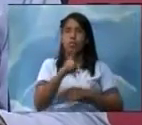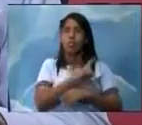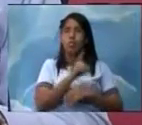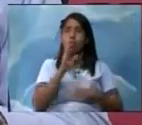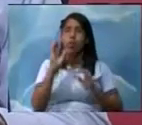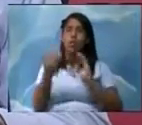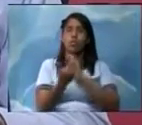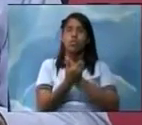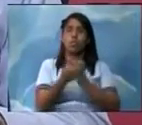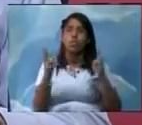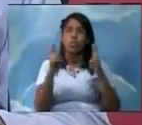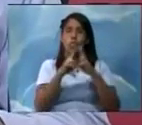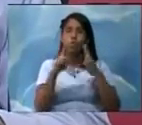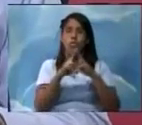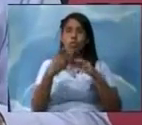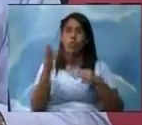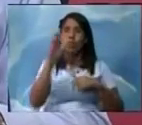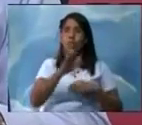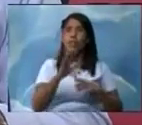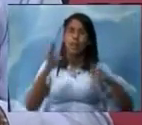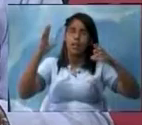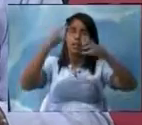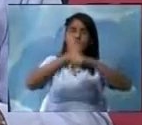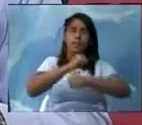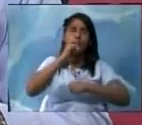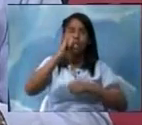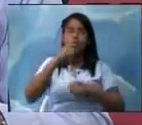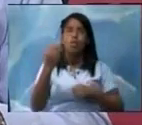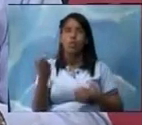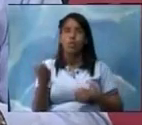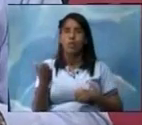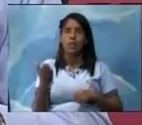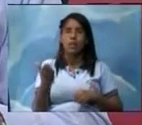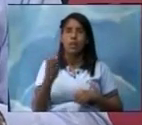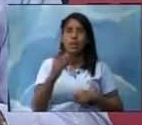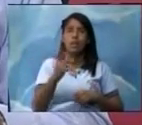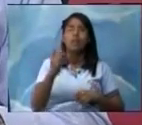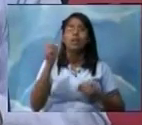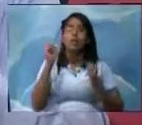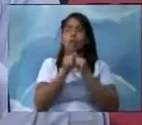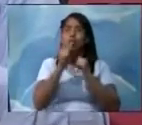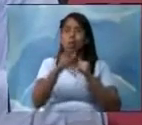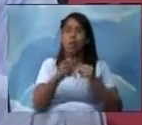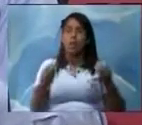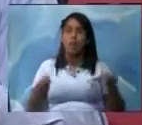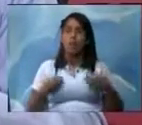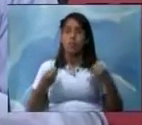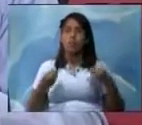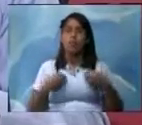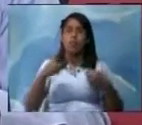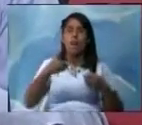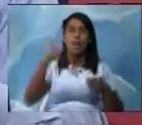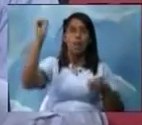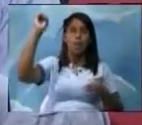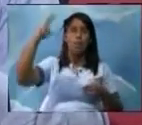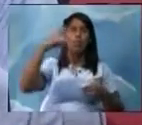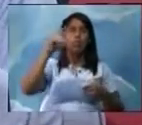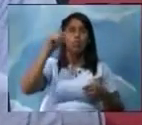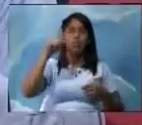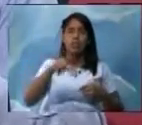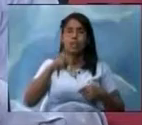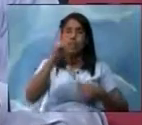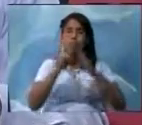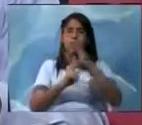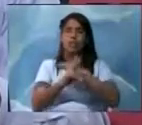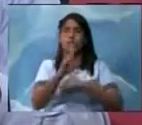escondido conoce lo que está en tiniebla y lo que y con él Mora la luz Note acá